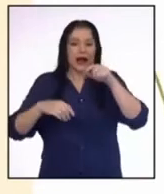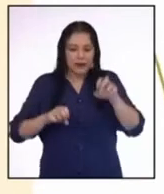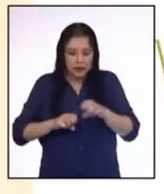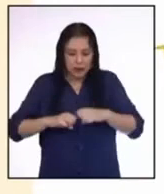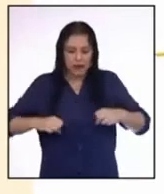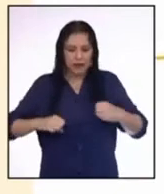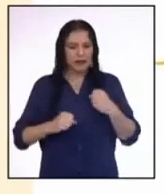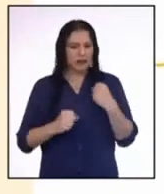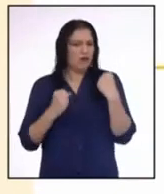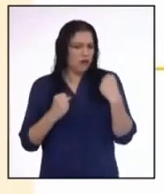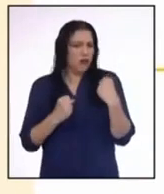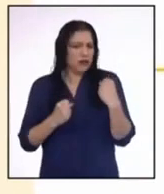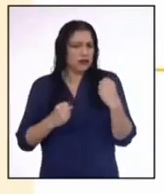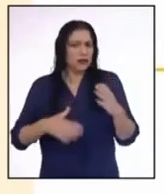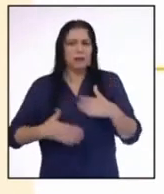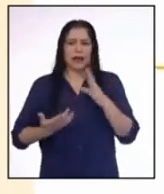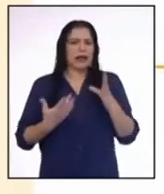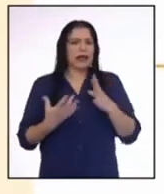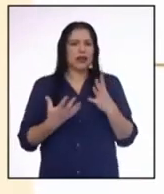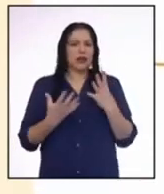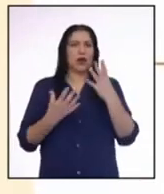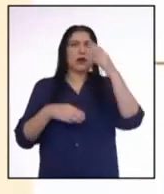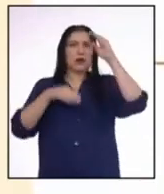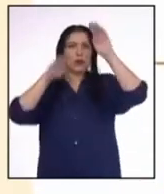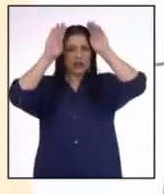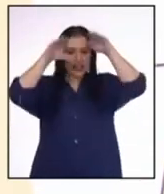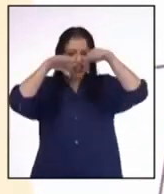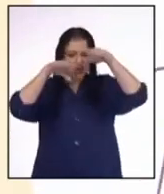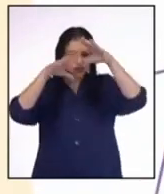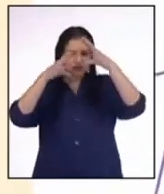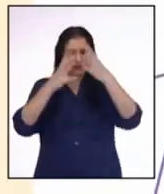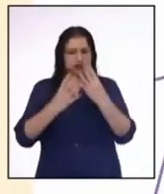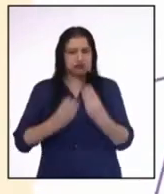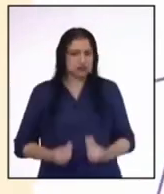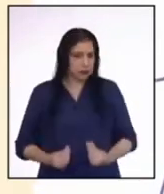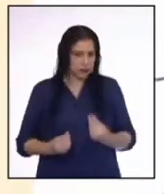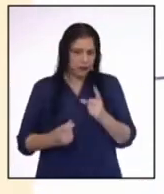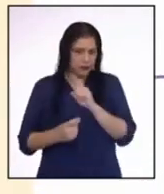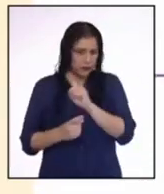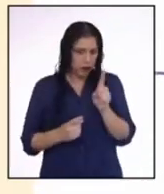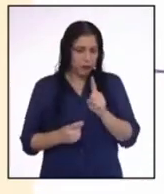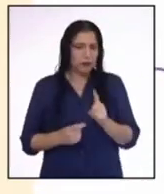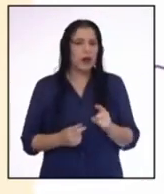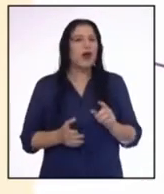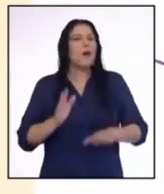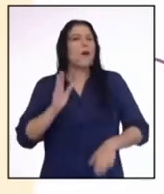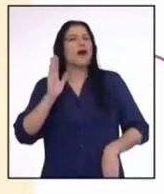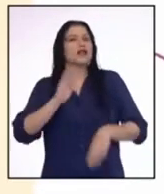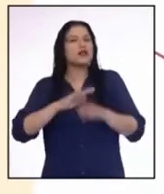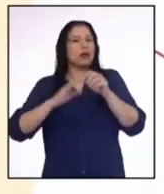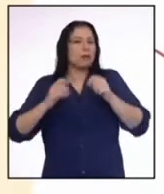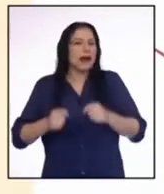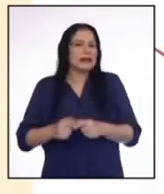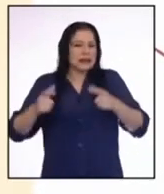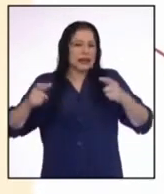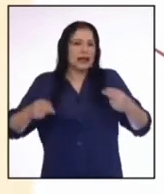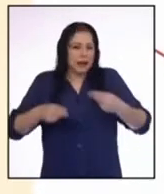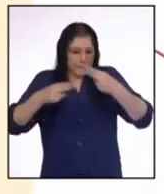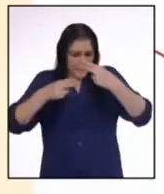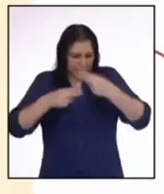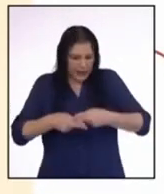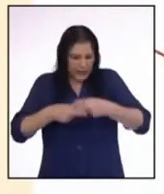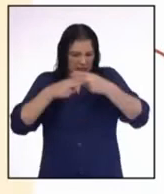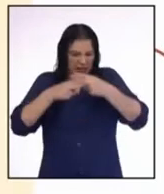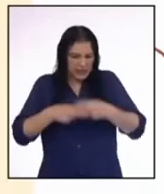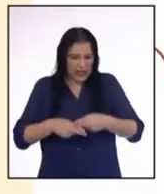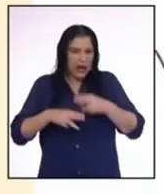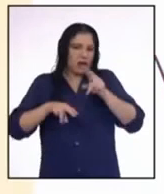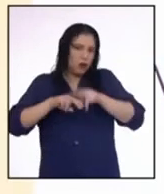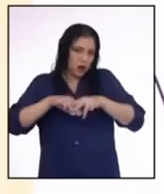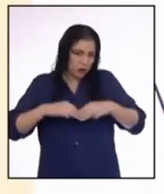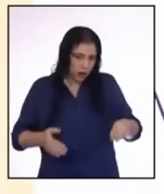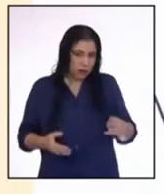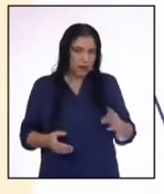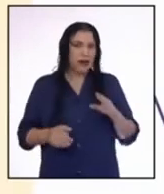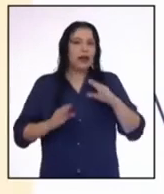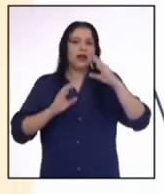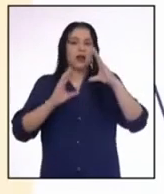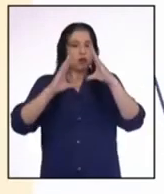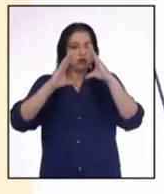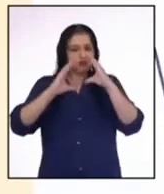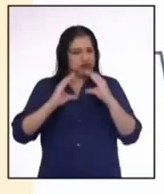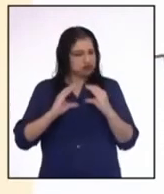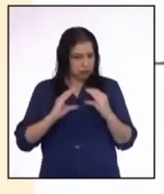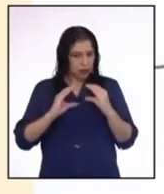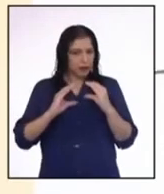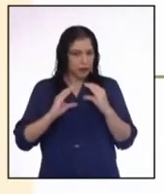ser resistente para que no se comprima cuando el techo o la pared se desplomen. Cuanto más grande, pesado y fuerte sea el objeto, menos se va a